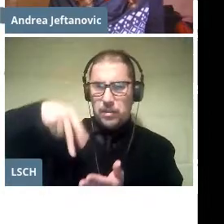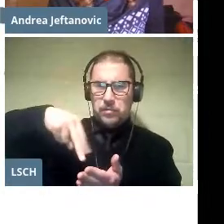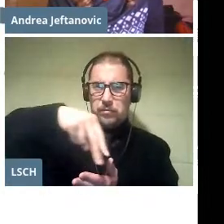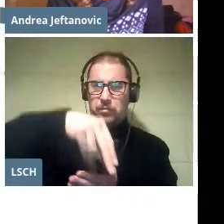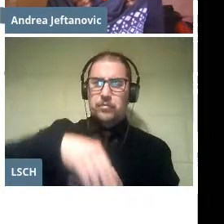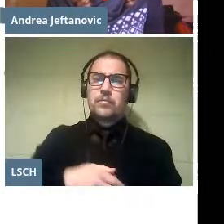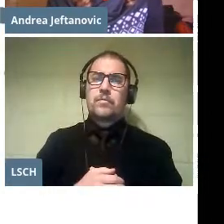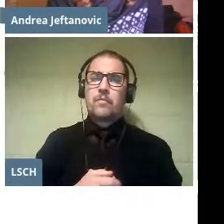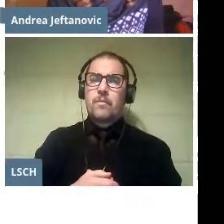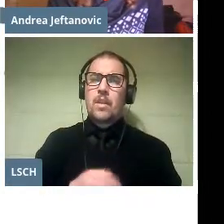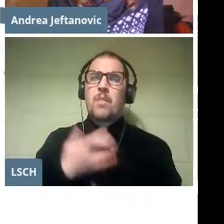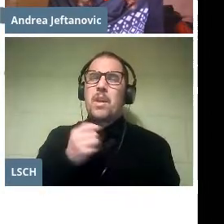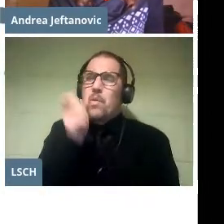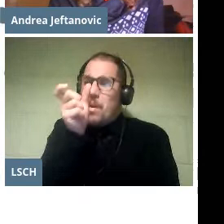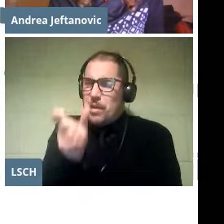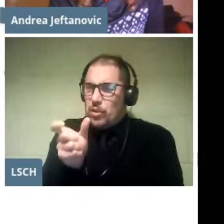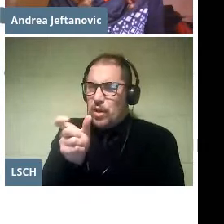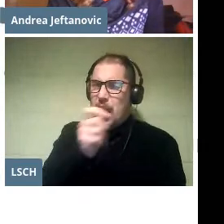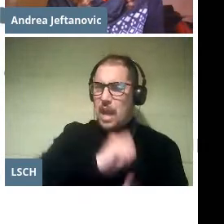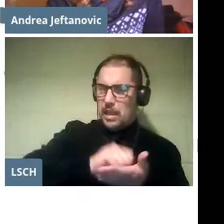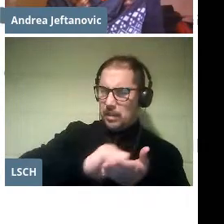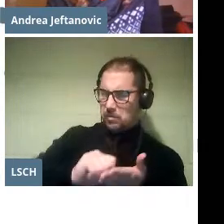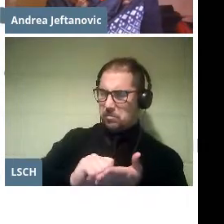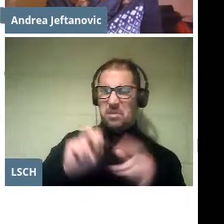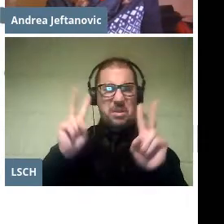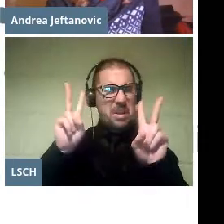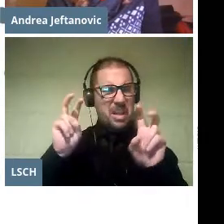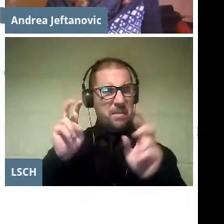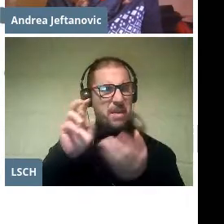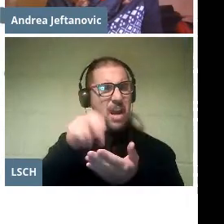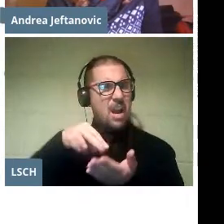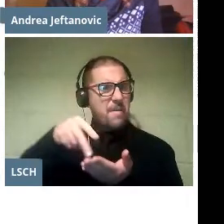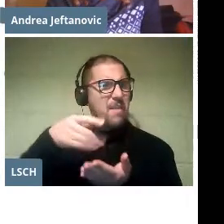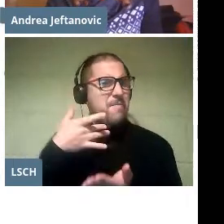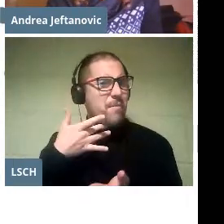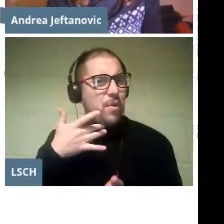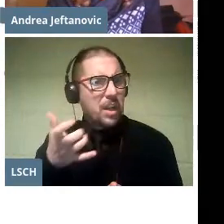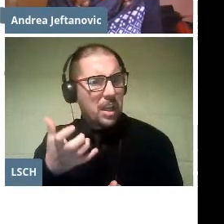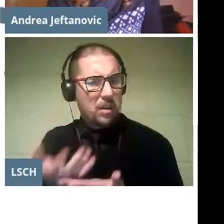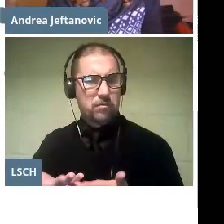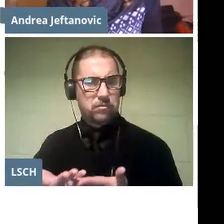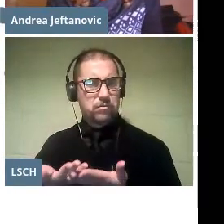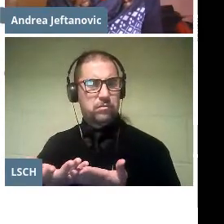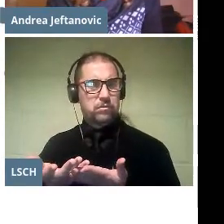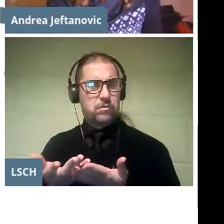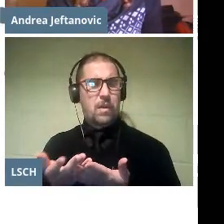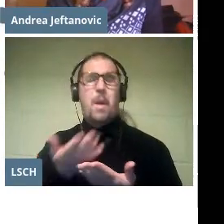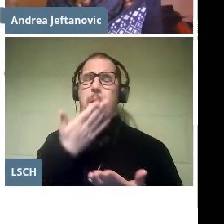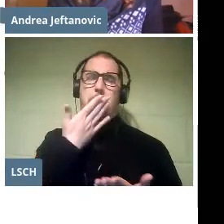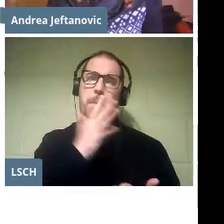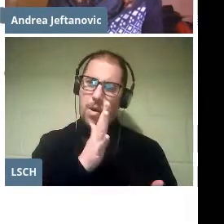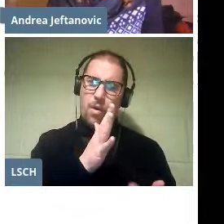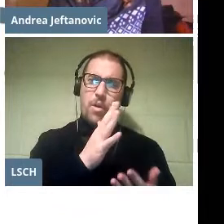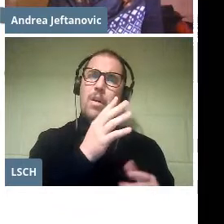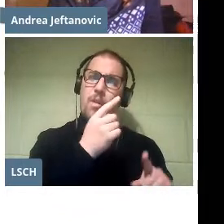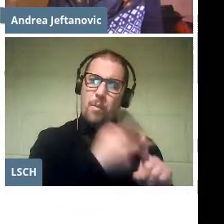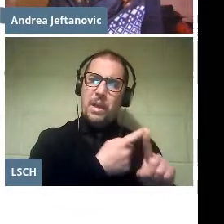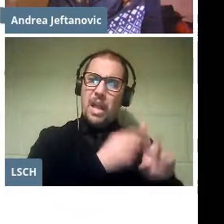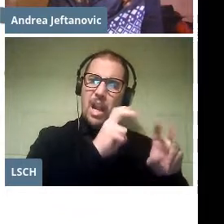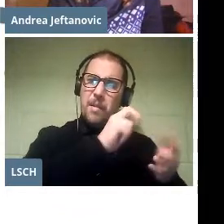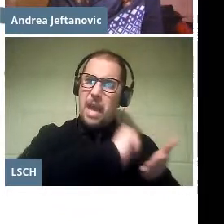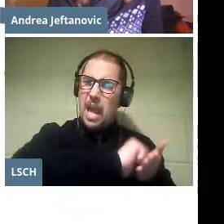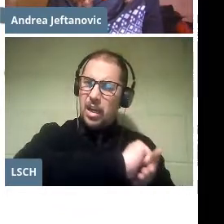¿Por qué una escritora hablaría del acto de caminar? ¿No debería hablar del oficio de escribir?